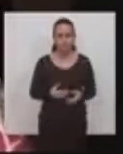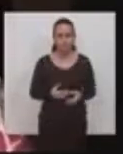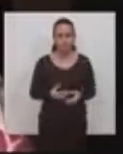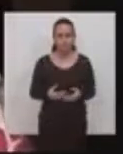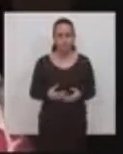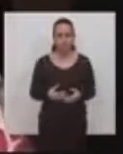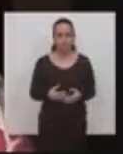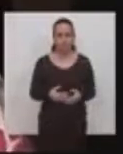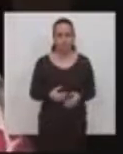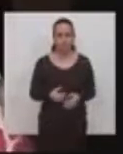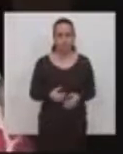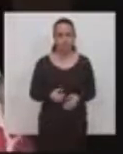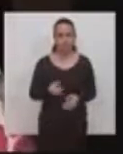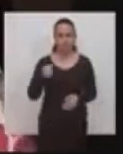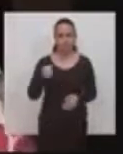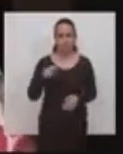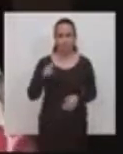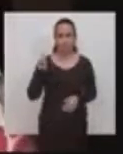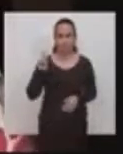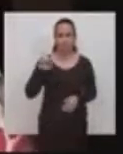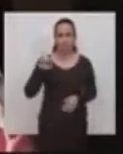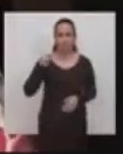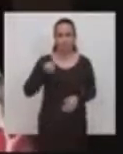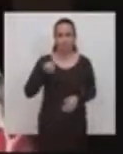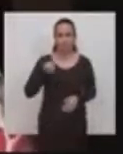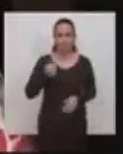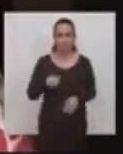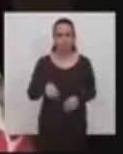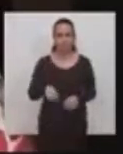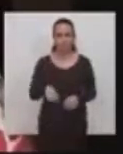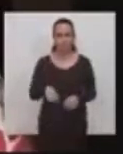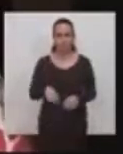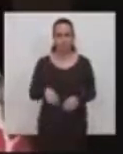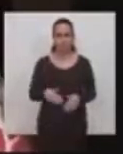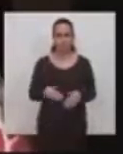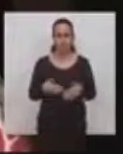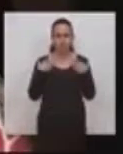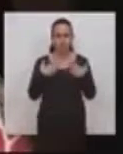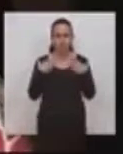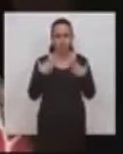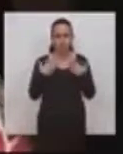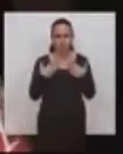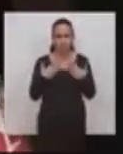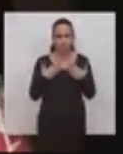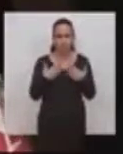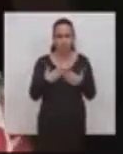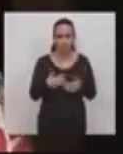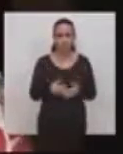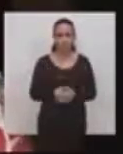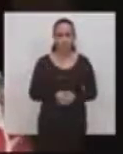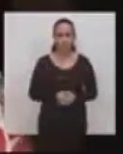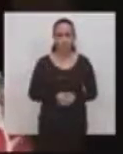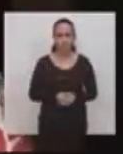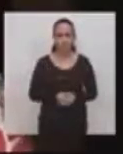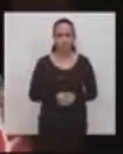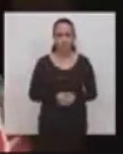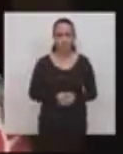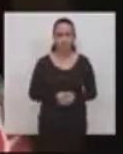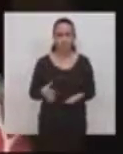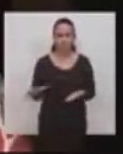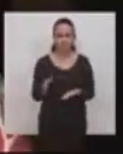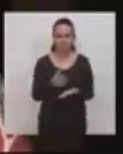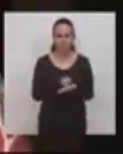año apoyándonos y ayudándonos. Agradecer también a Sandra, Miguel Ángel, Lola, Paula Fernández y Paula